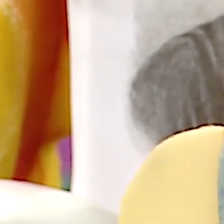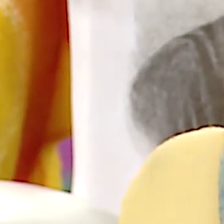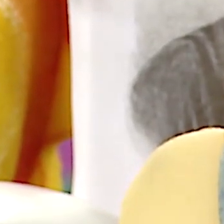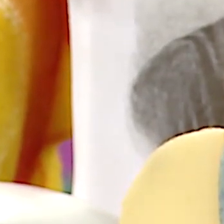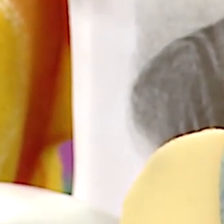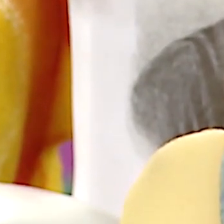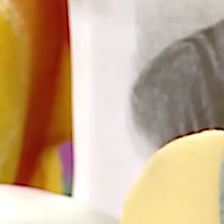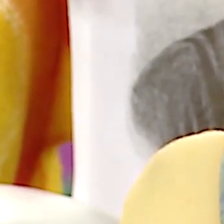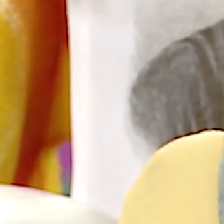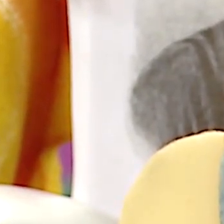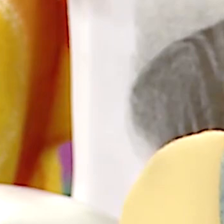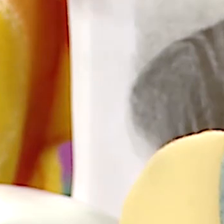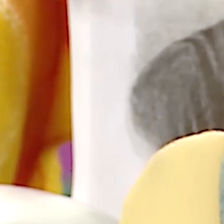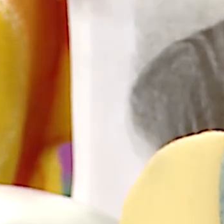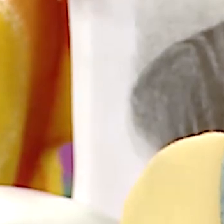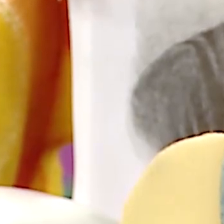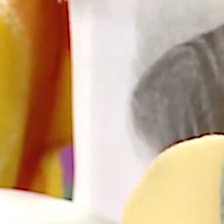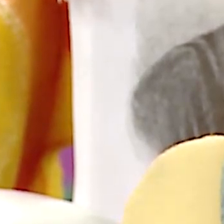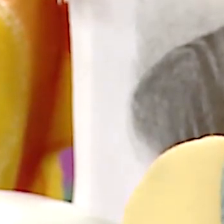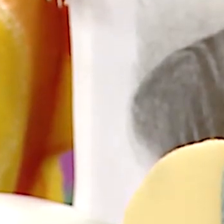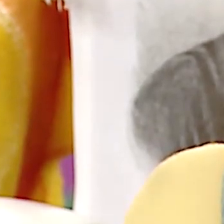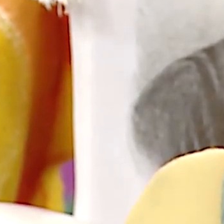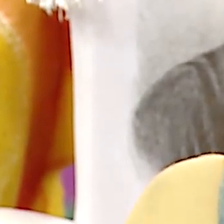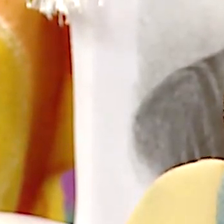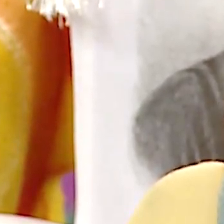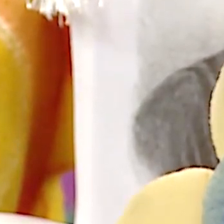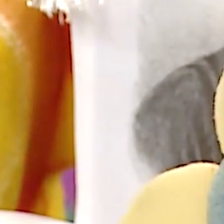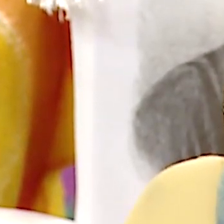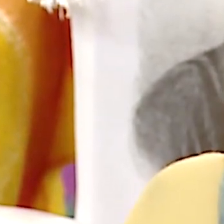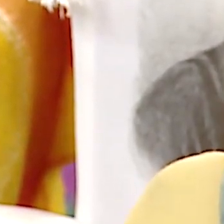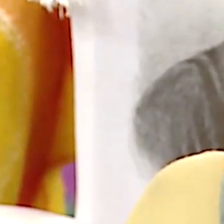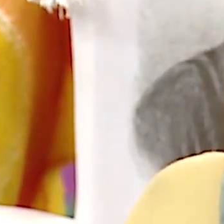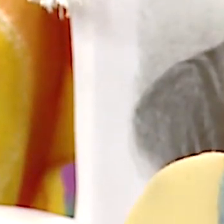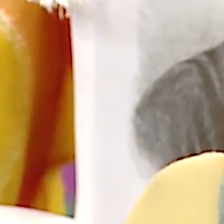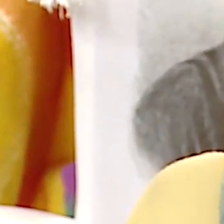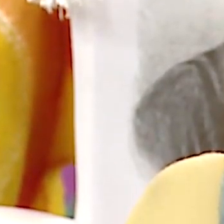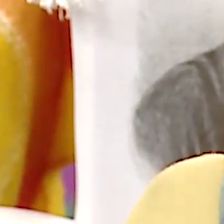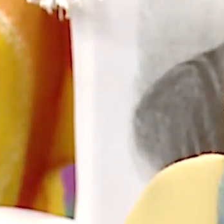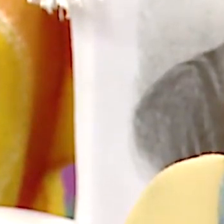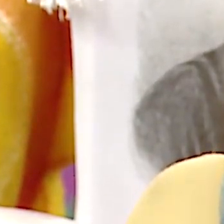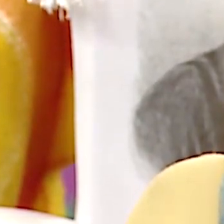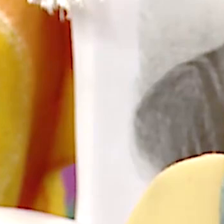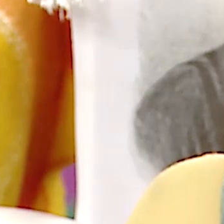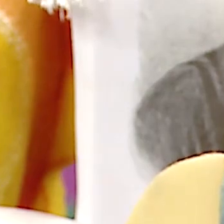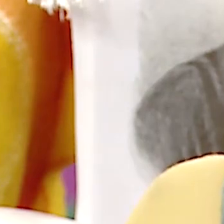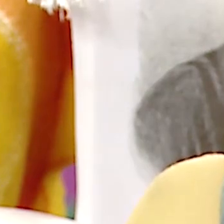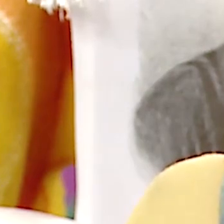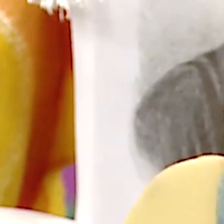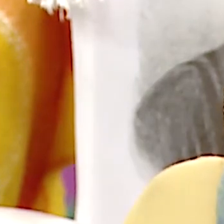escucha. Su nombre empieza con B. Es un prócer